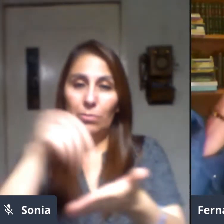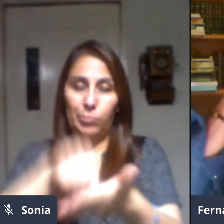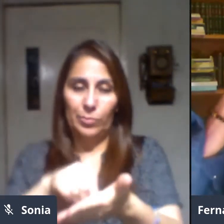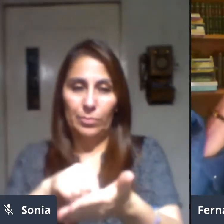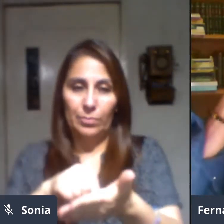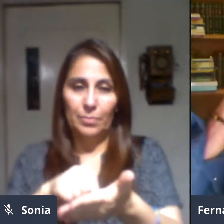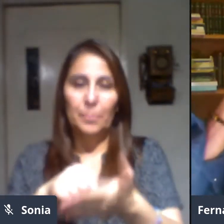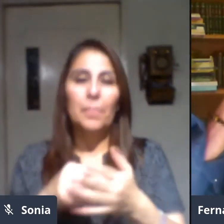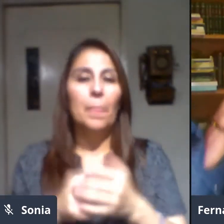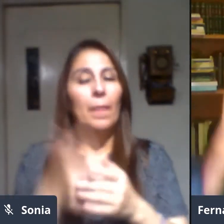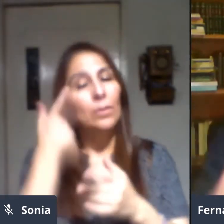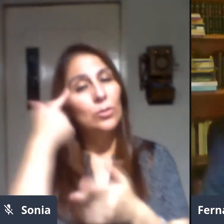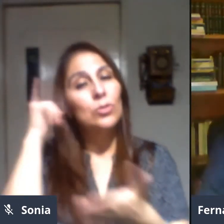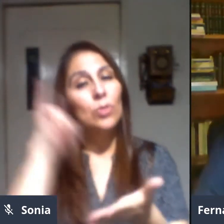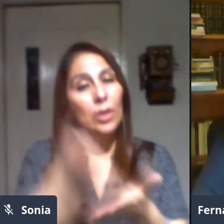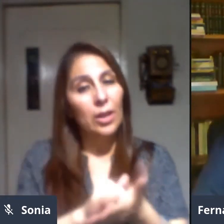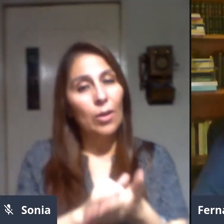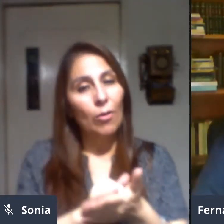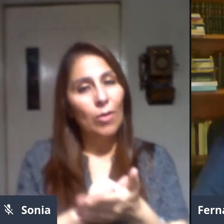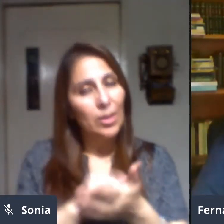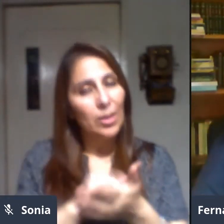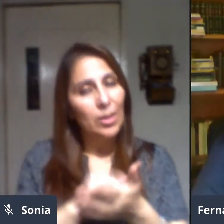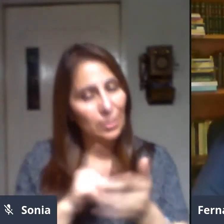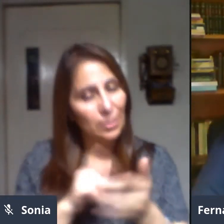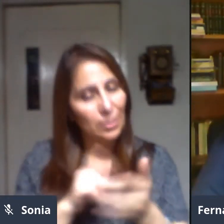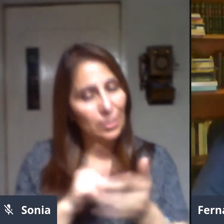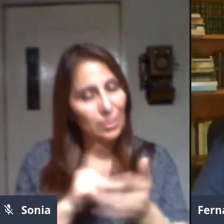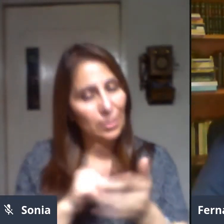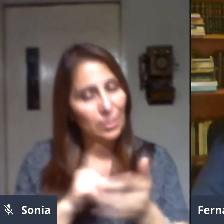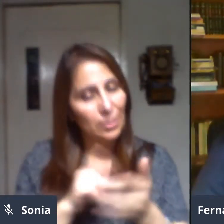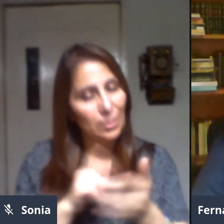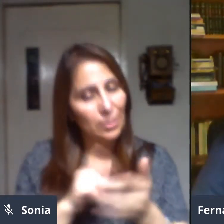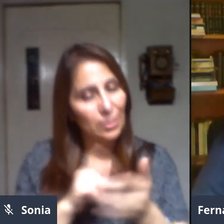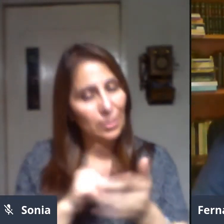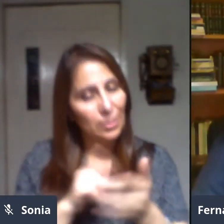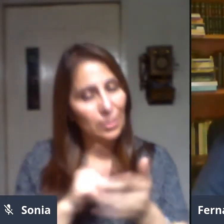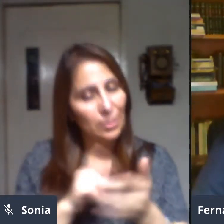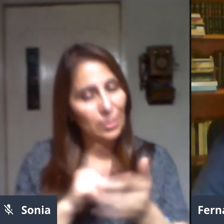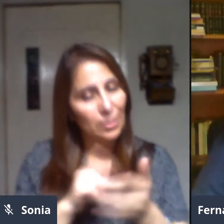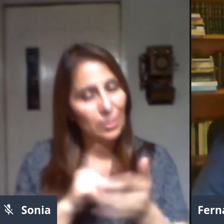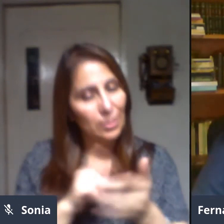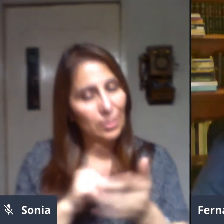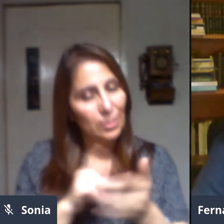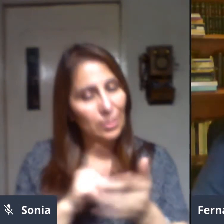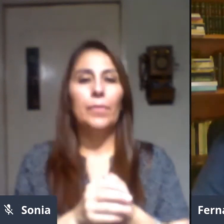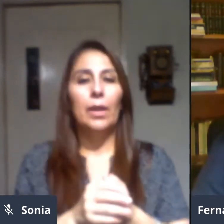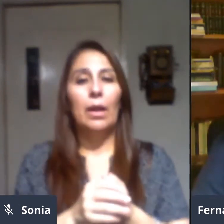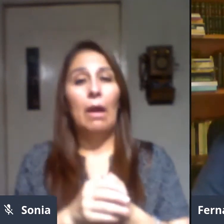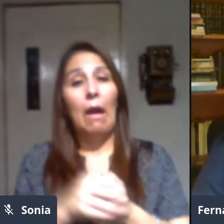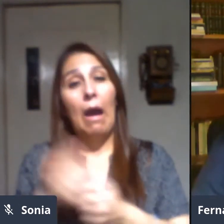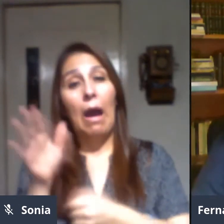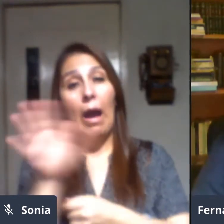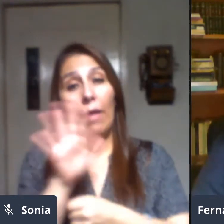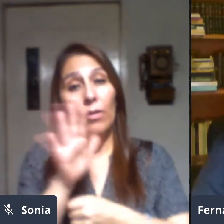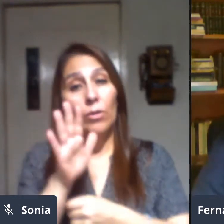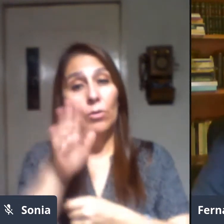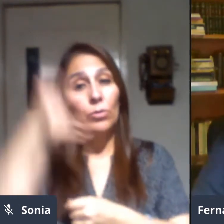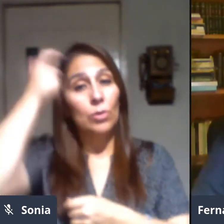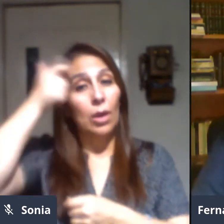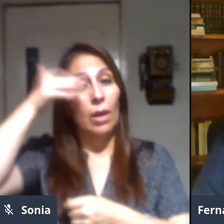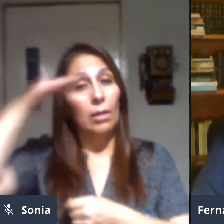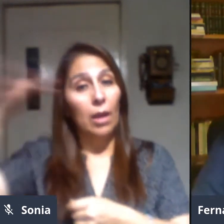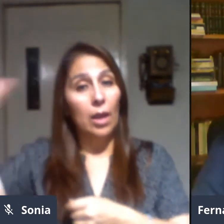más oportuno leer este poema hoy adios cartagena ciudad de fuego y de